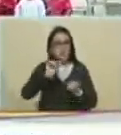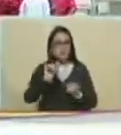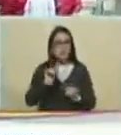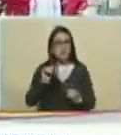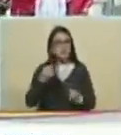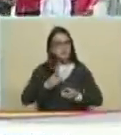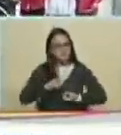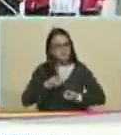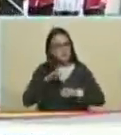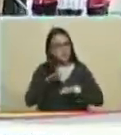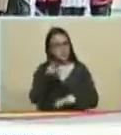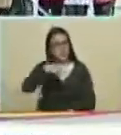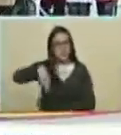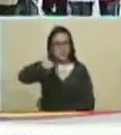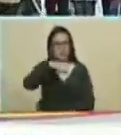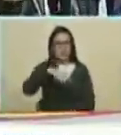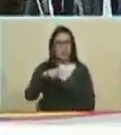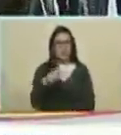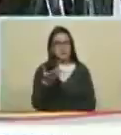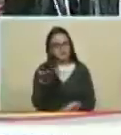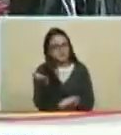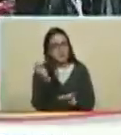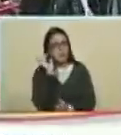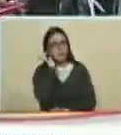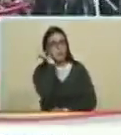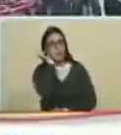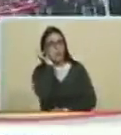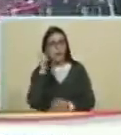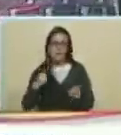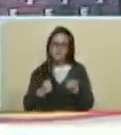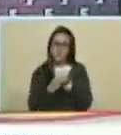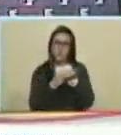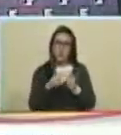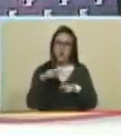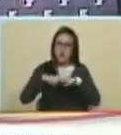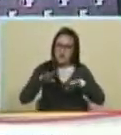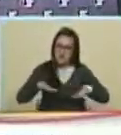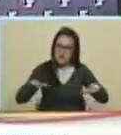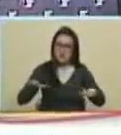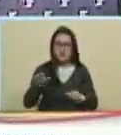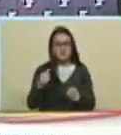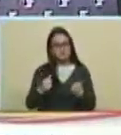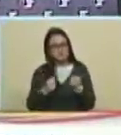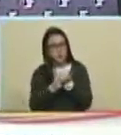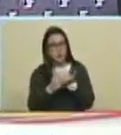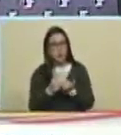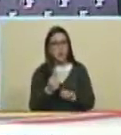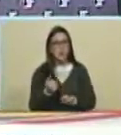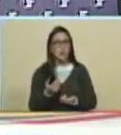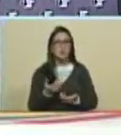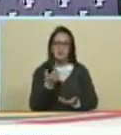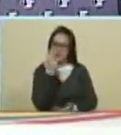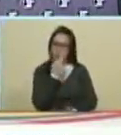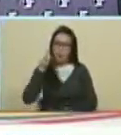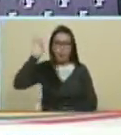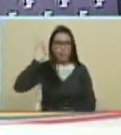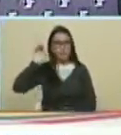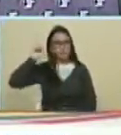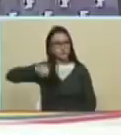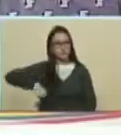por ustedes. Lo hago por ti, mujer. Lo hago por ti, niño. Lo hago por ti, niña. Se lo juro.